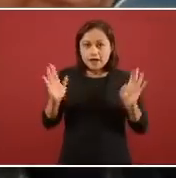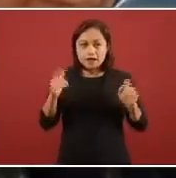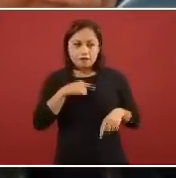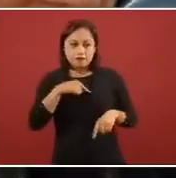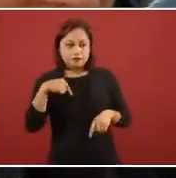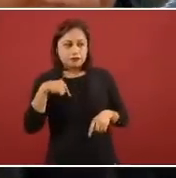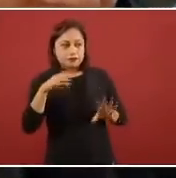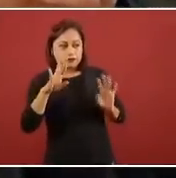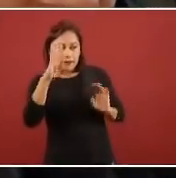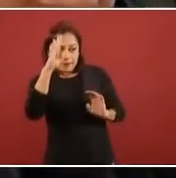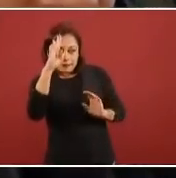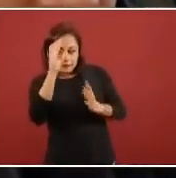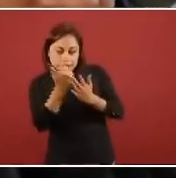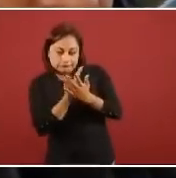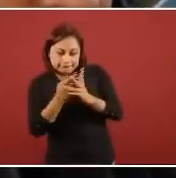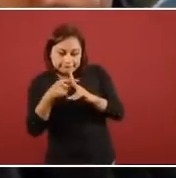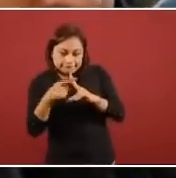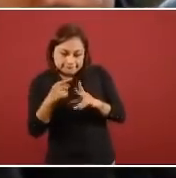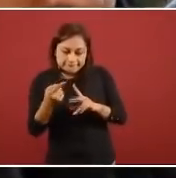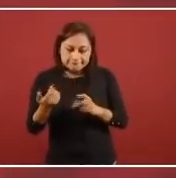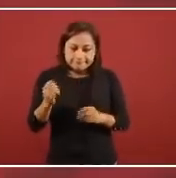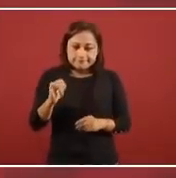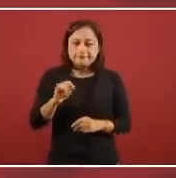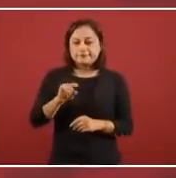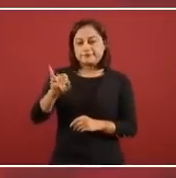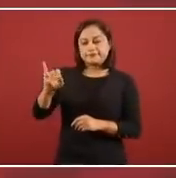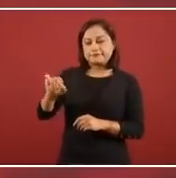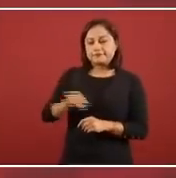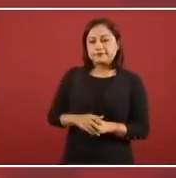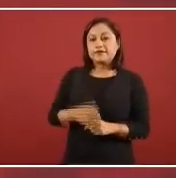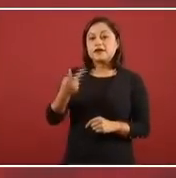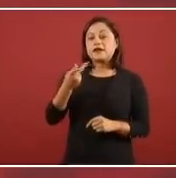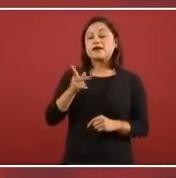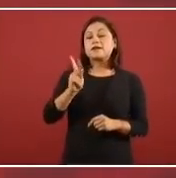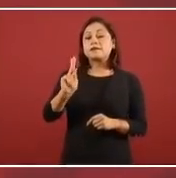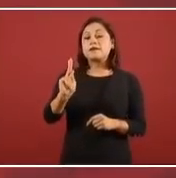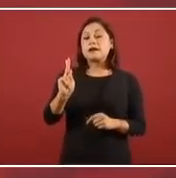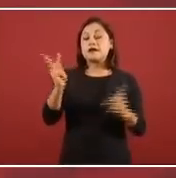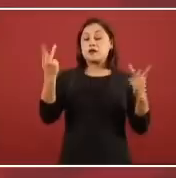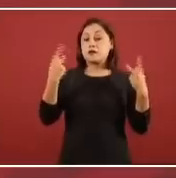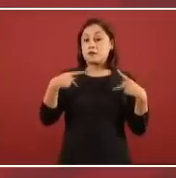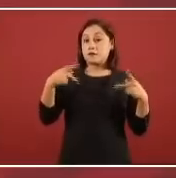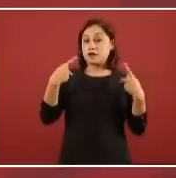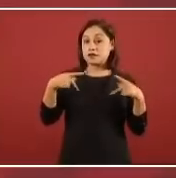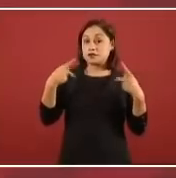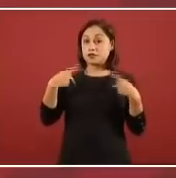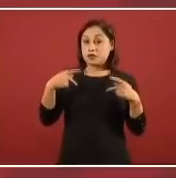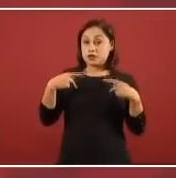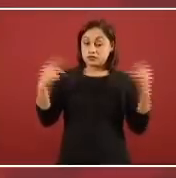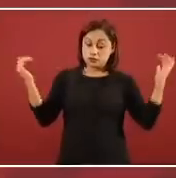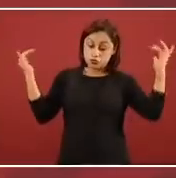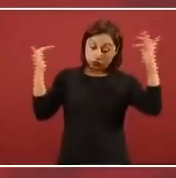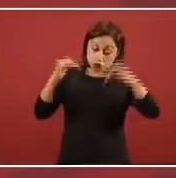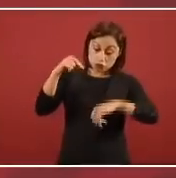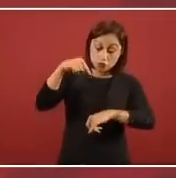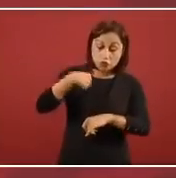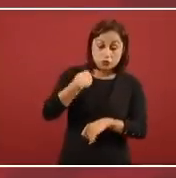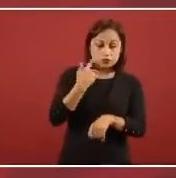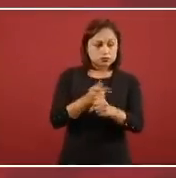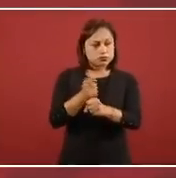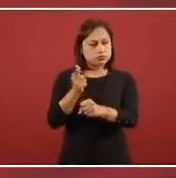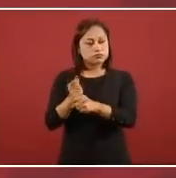Tanteamos. Pero sí, la gente muy, muy contenta,